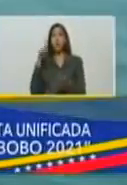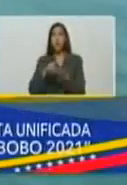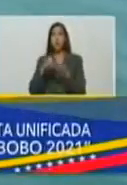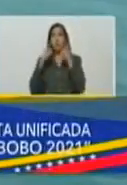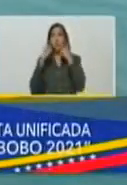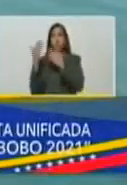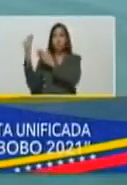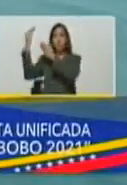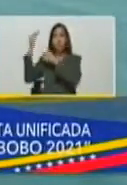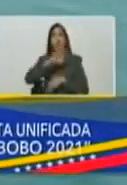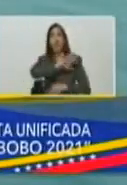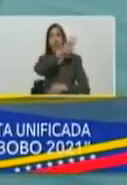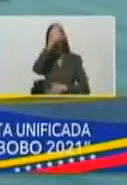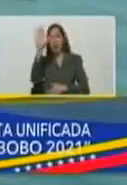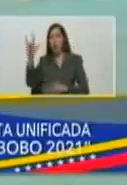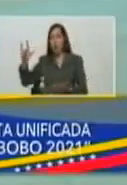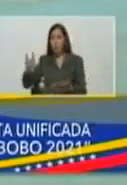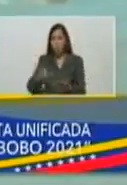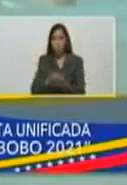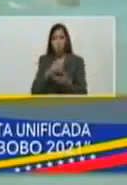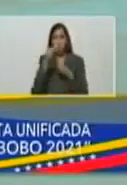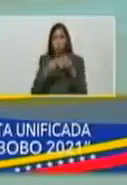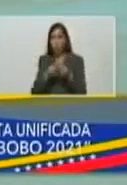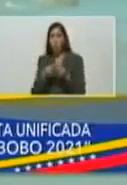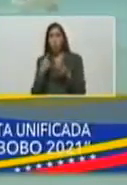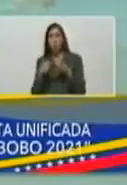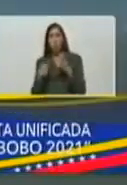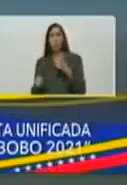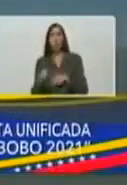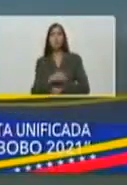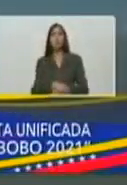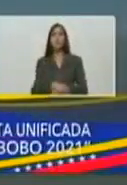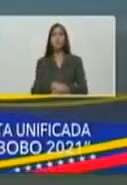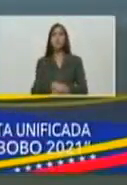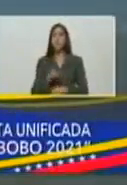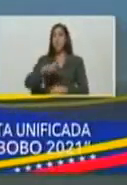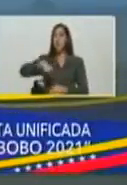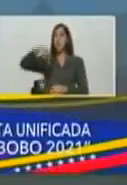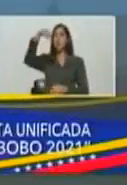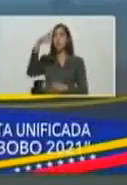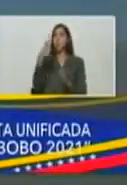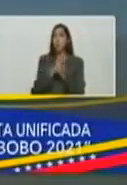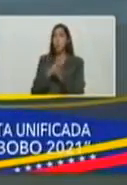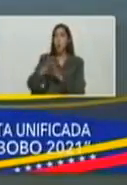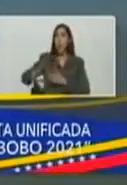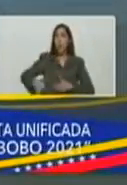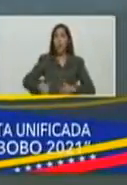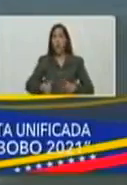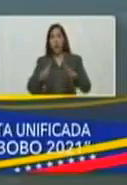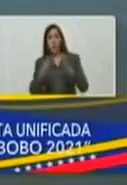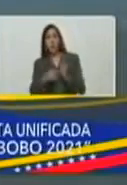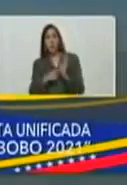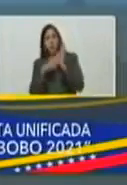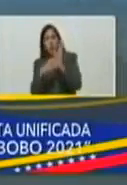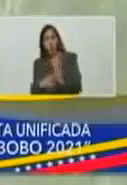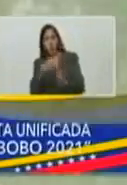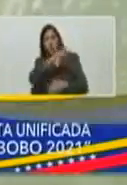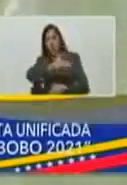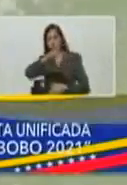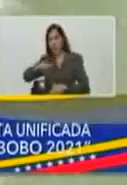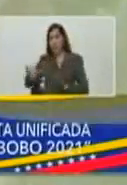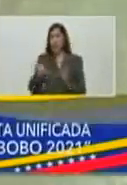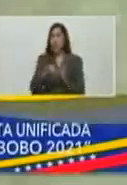que sería la toma del aeropuerto con tropas aerotransportadas. Y al norte de la cabecera de la pista también una toma de cabeza de playa más pequeña,